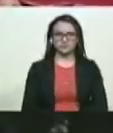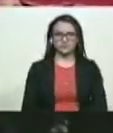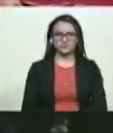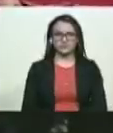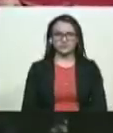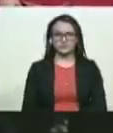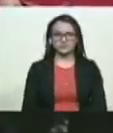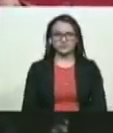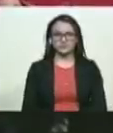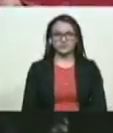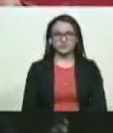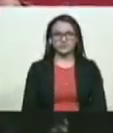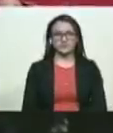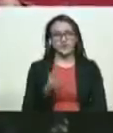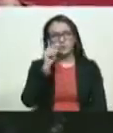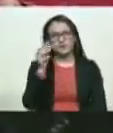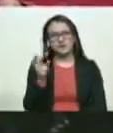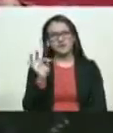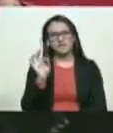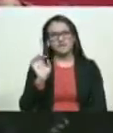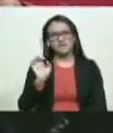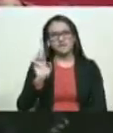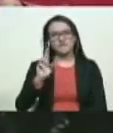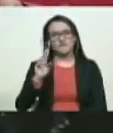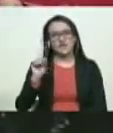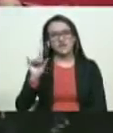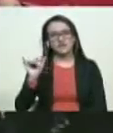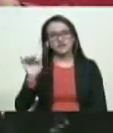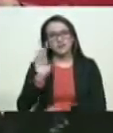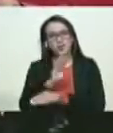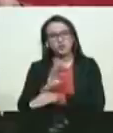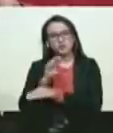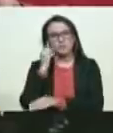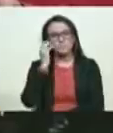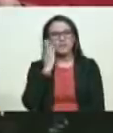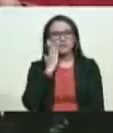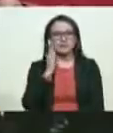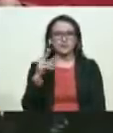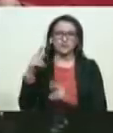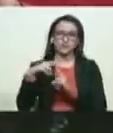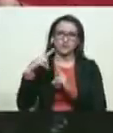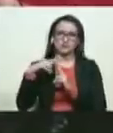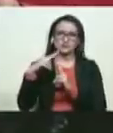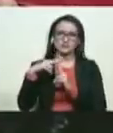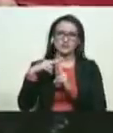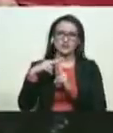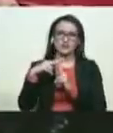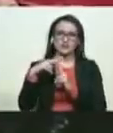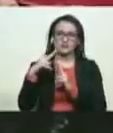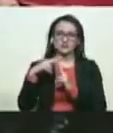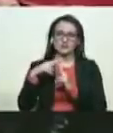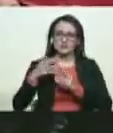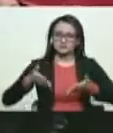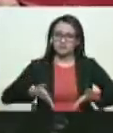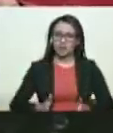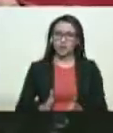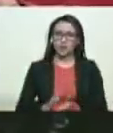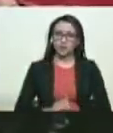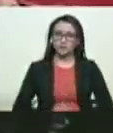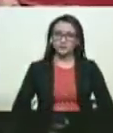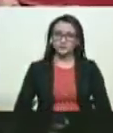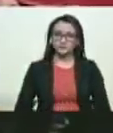el compañero freddy bernal como protector y padrino de táchira tachirense de nacimiento